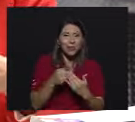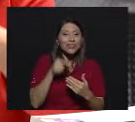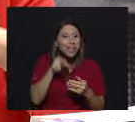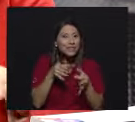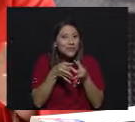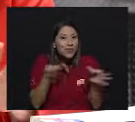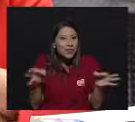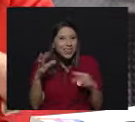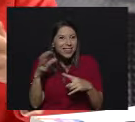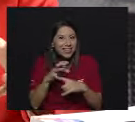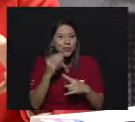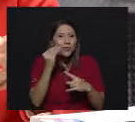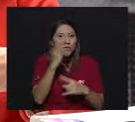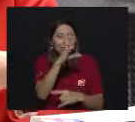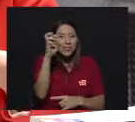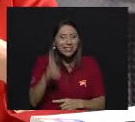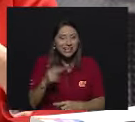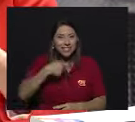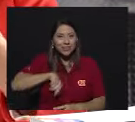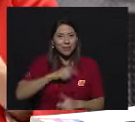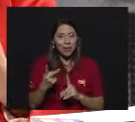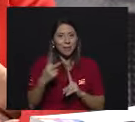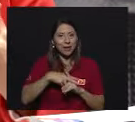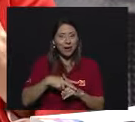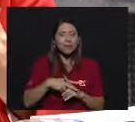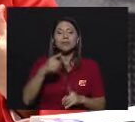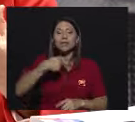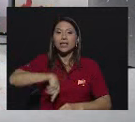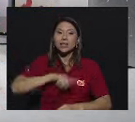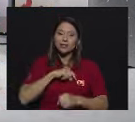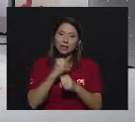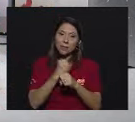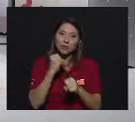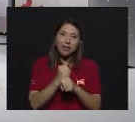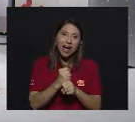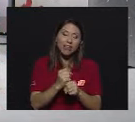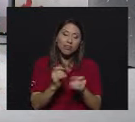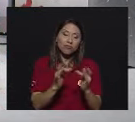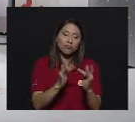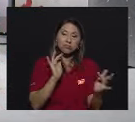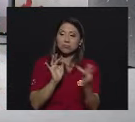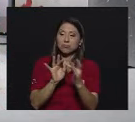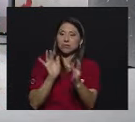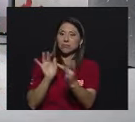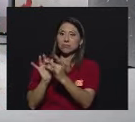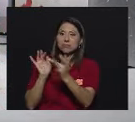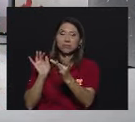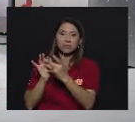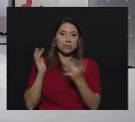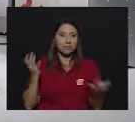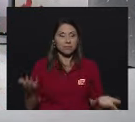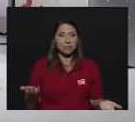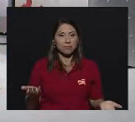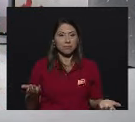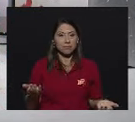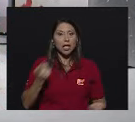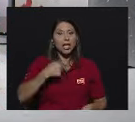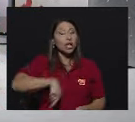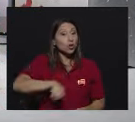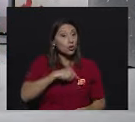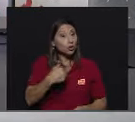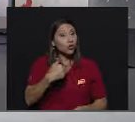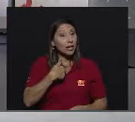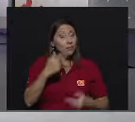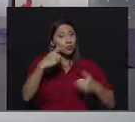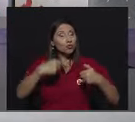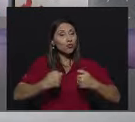muy costarricense que lo aplicamos y estamos trabajando desarticuladamente cuando